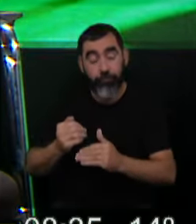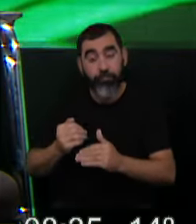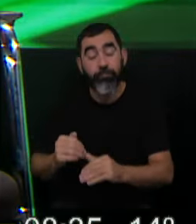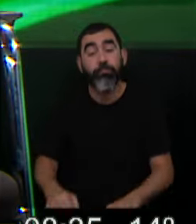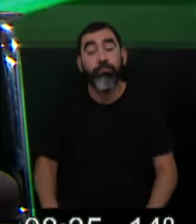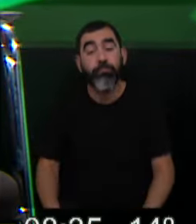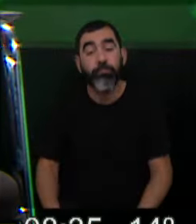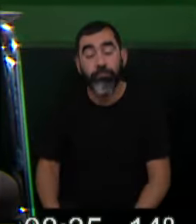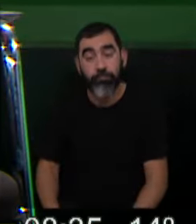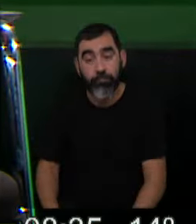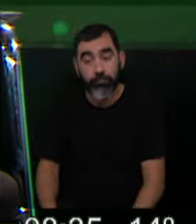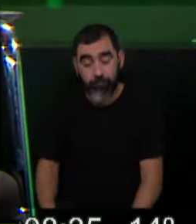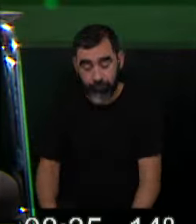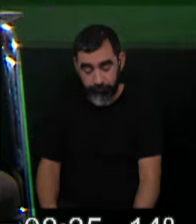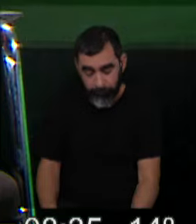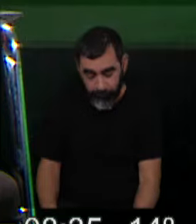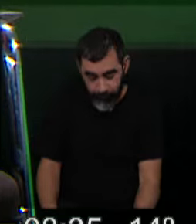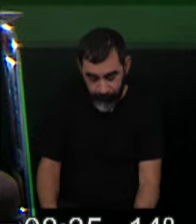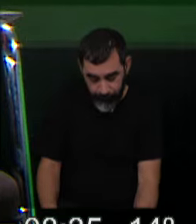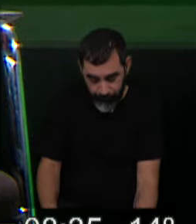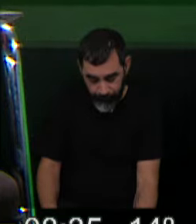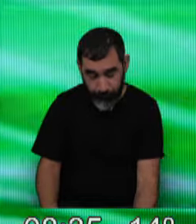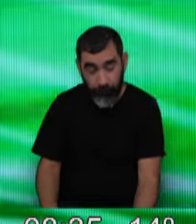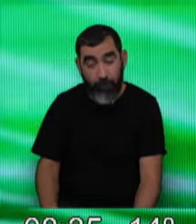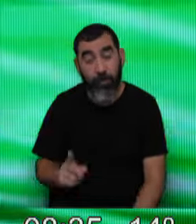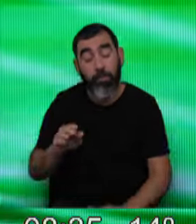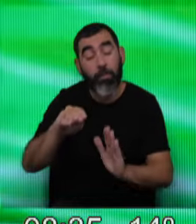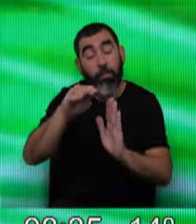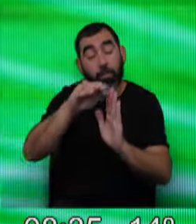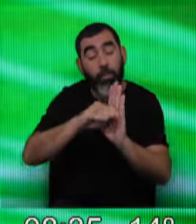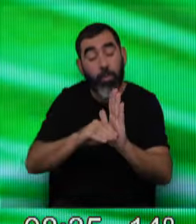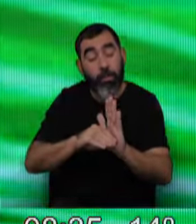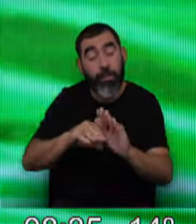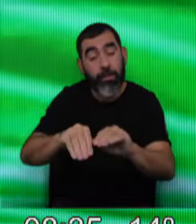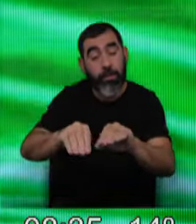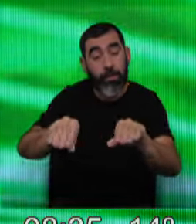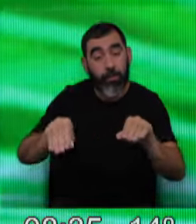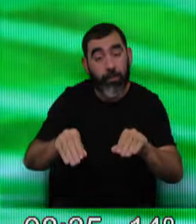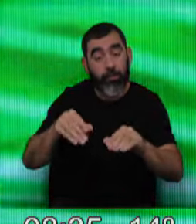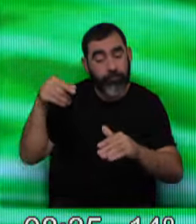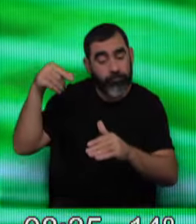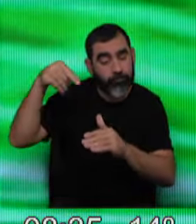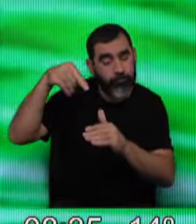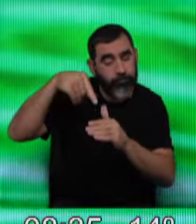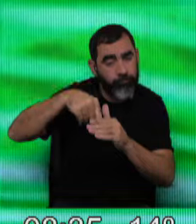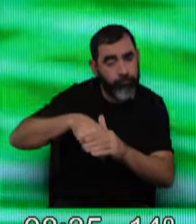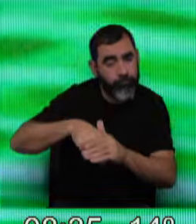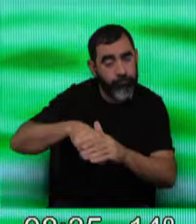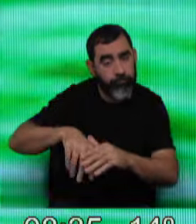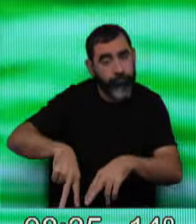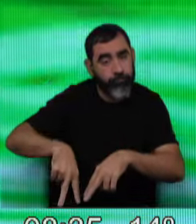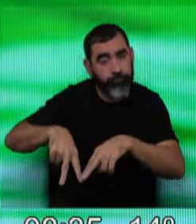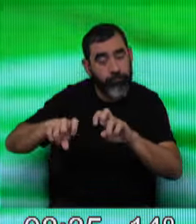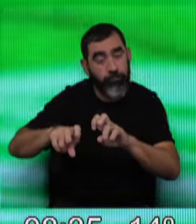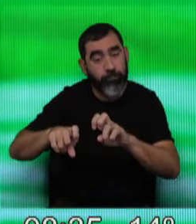consultorio. Después, en paralelo, se siguen trabajando desde el programa de prácticas en territorio, profundizando, ¿no? O sea, desde